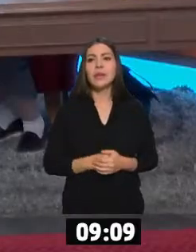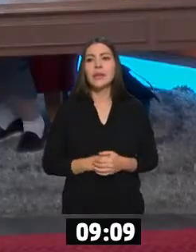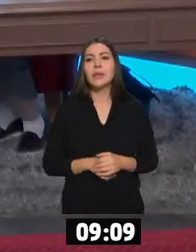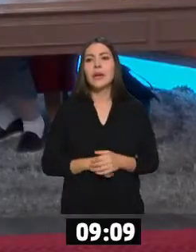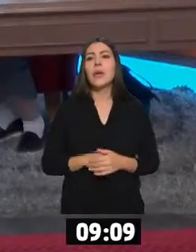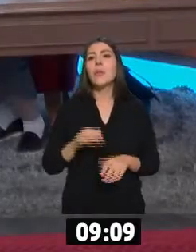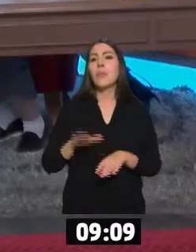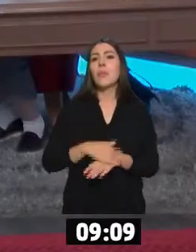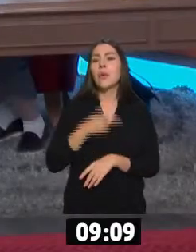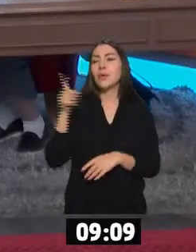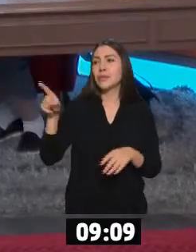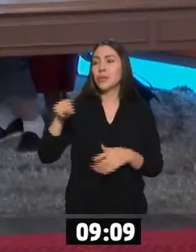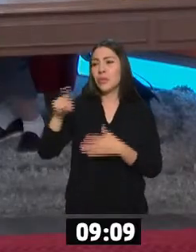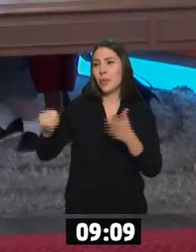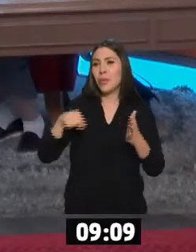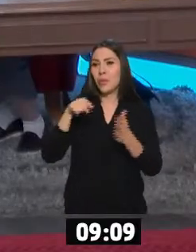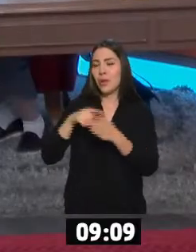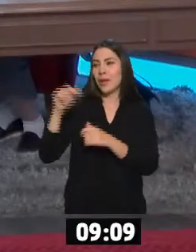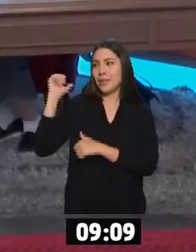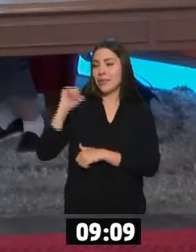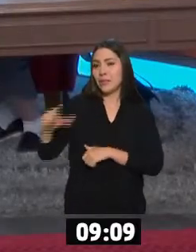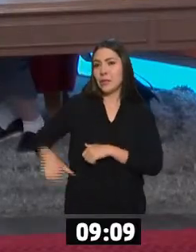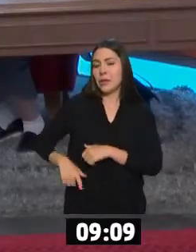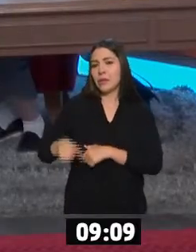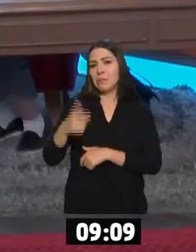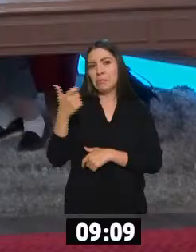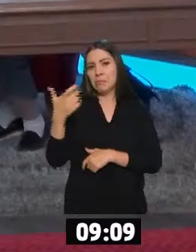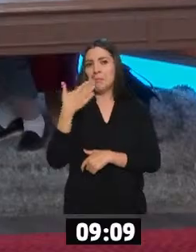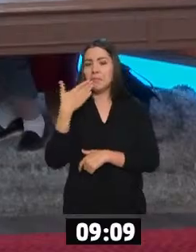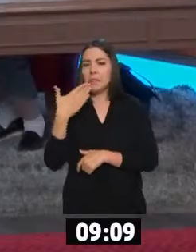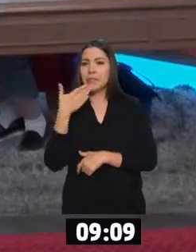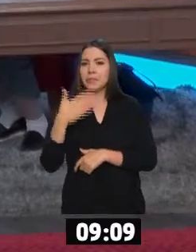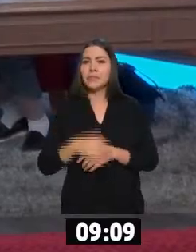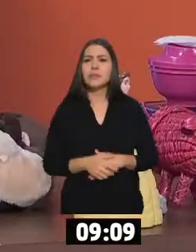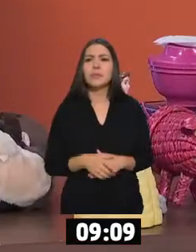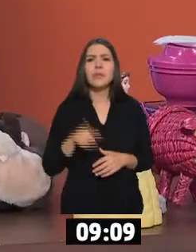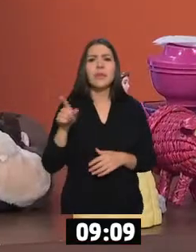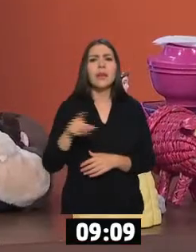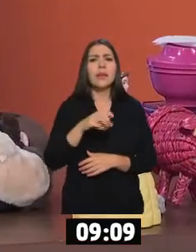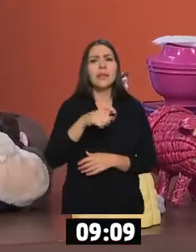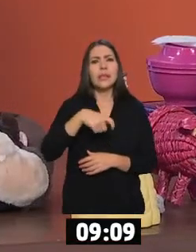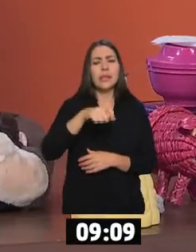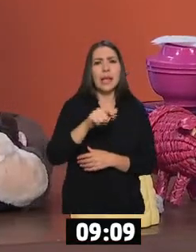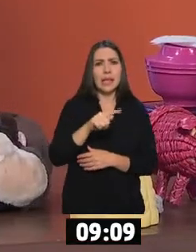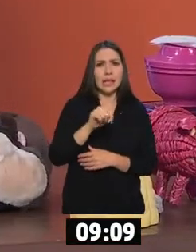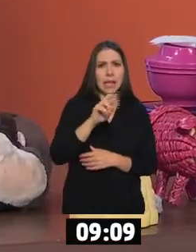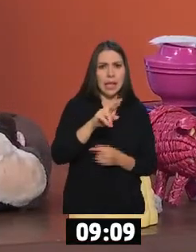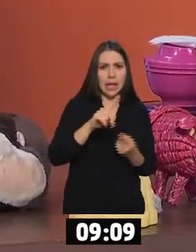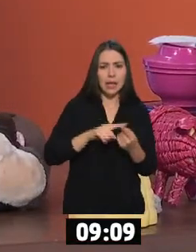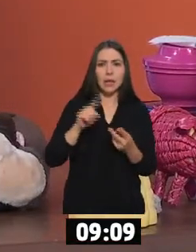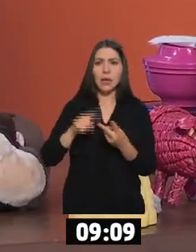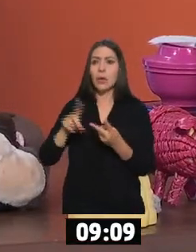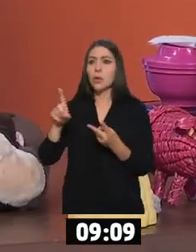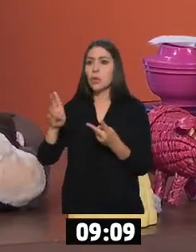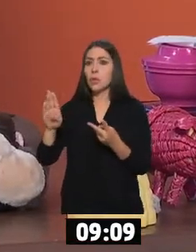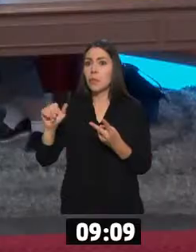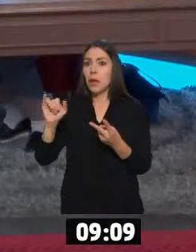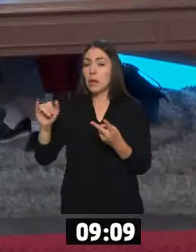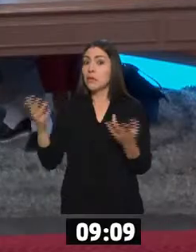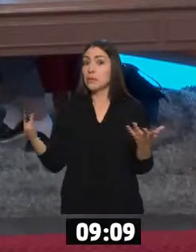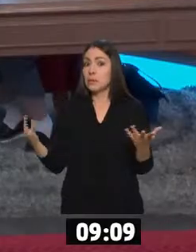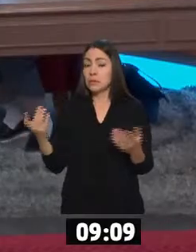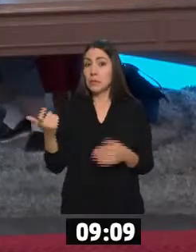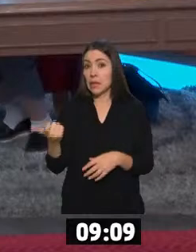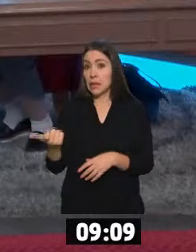en Pendejuícuaro. Sí, señor. Oye, Qatar y Dubái, no sé, no sé qué tan caro sea, o será que hay poco turismo,